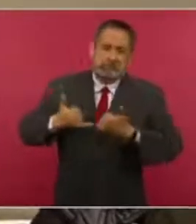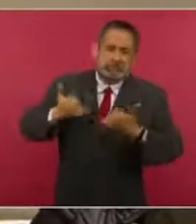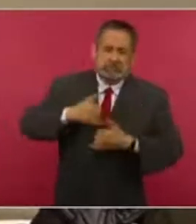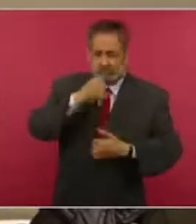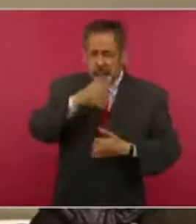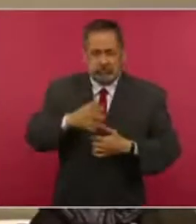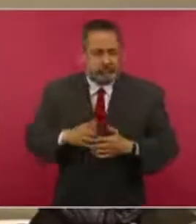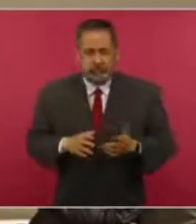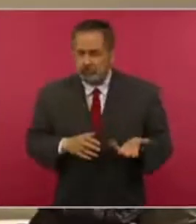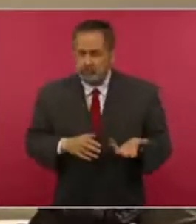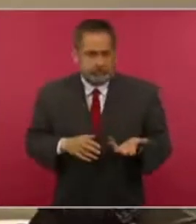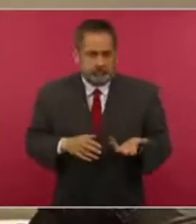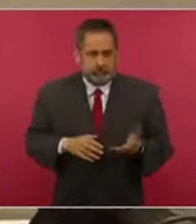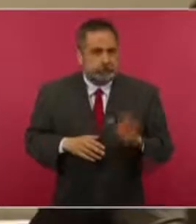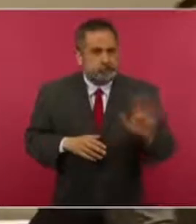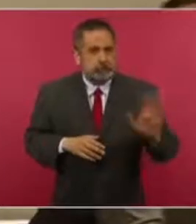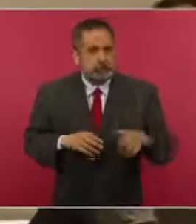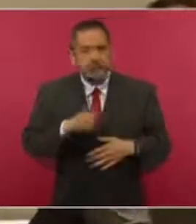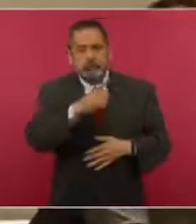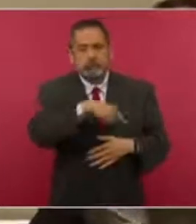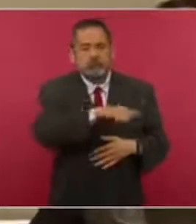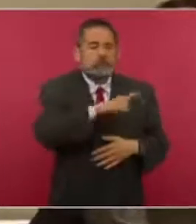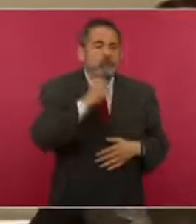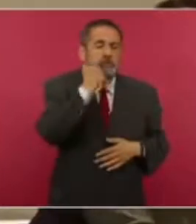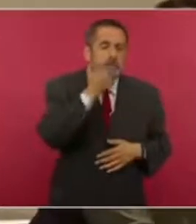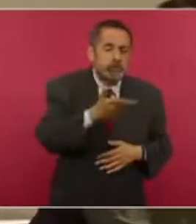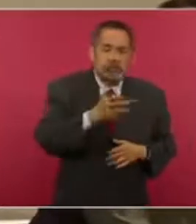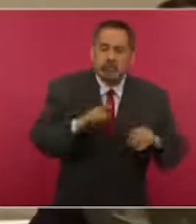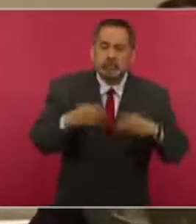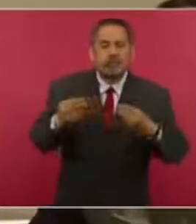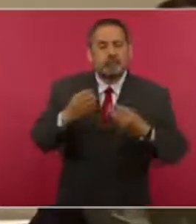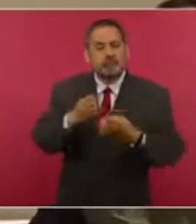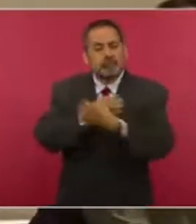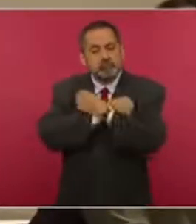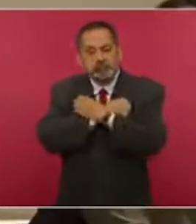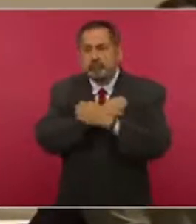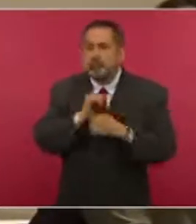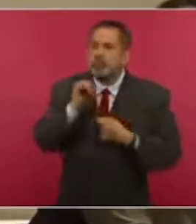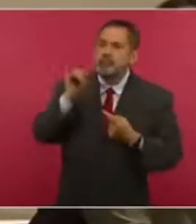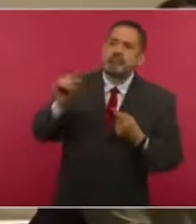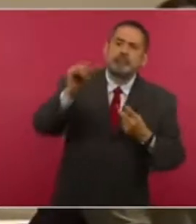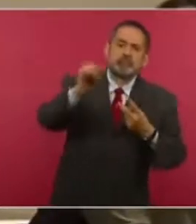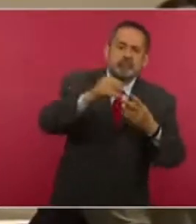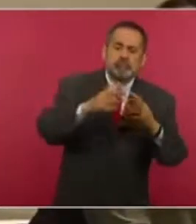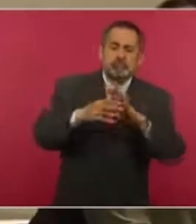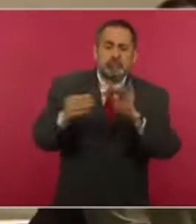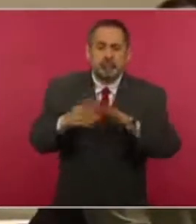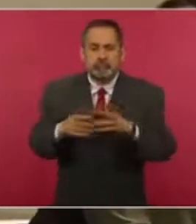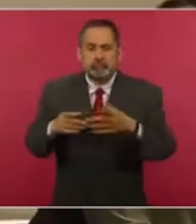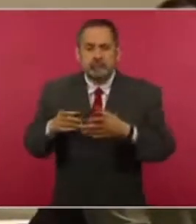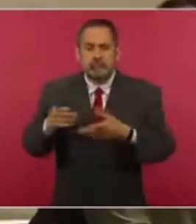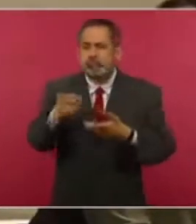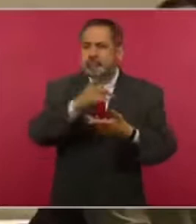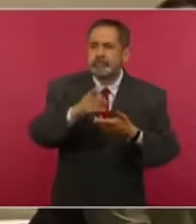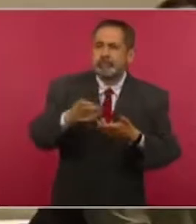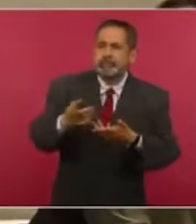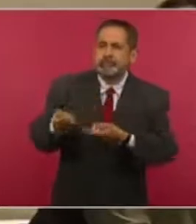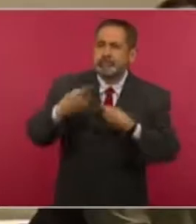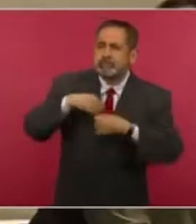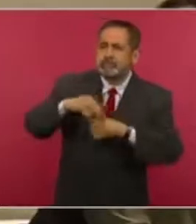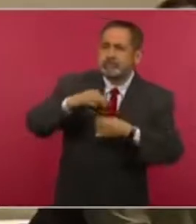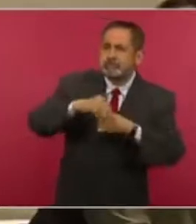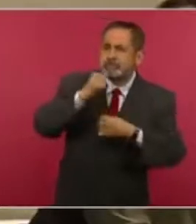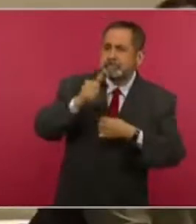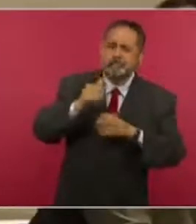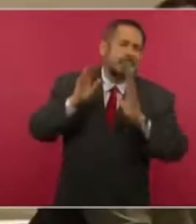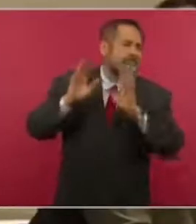Pero al final lo que no querían es también llevar esta educación a los lugares más alejados, primero porque no son votos, no es redituable, pero segundo